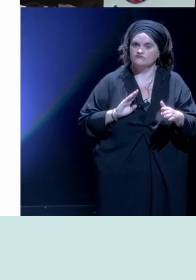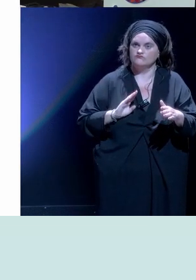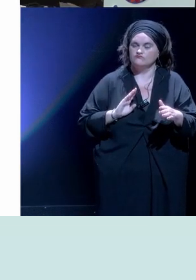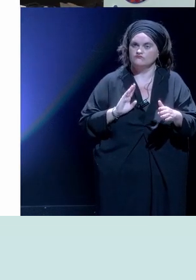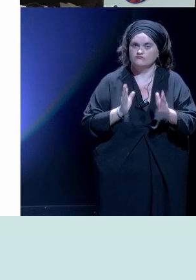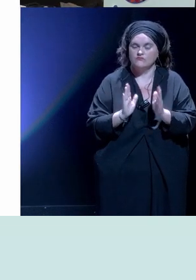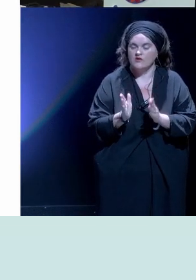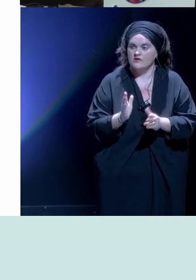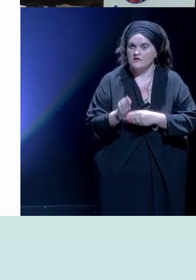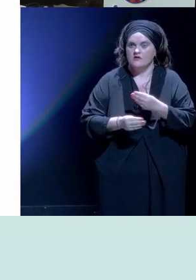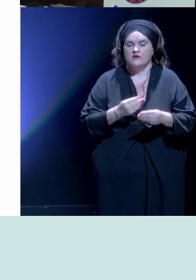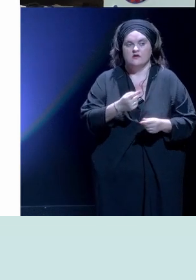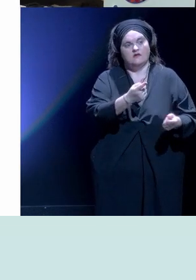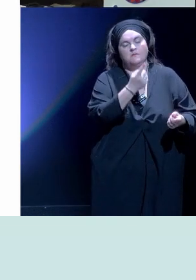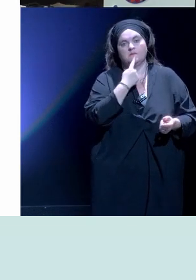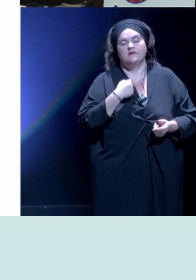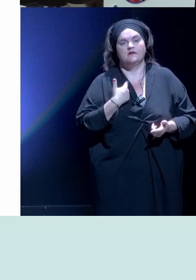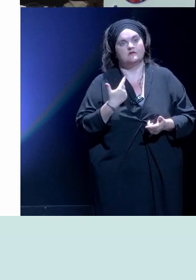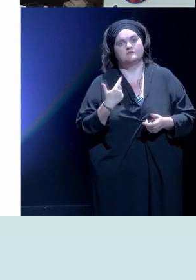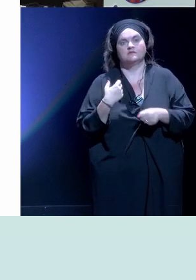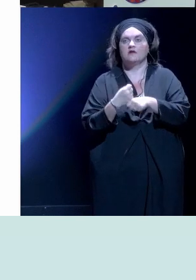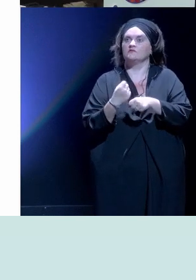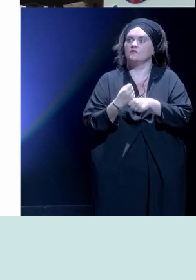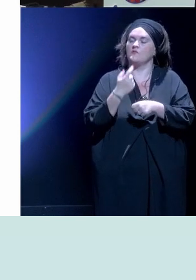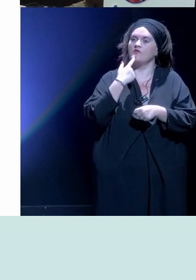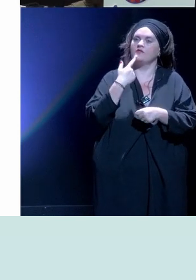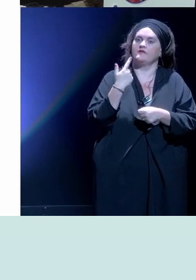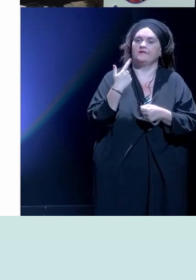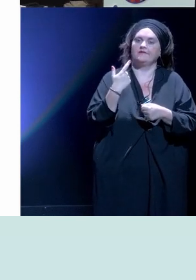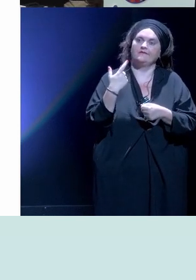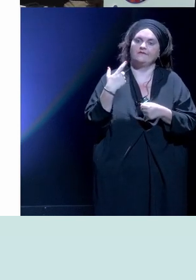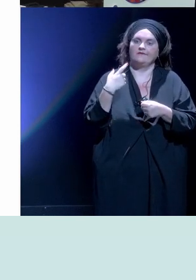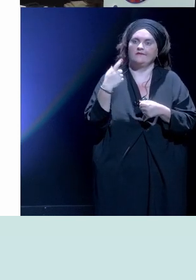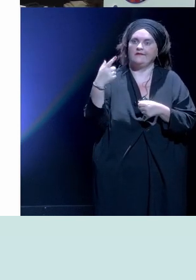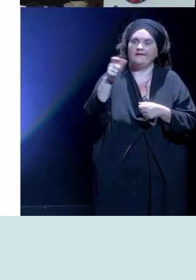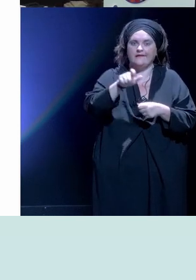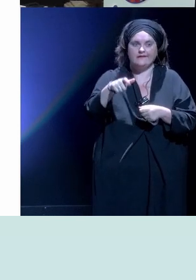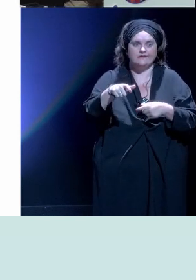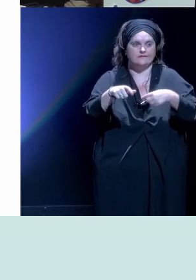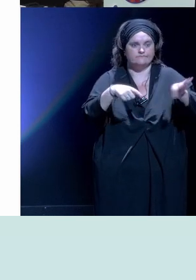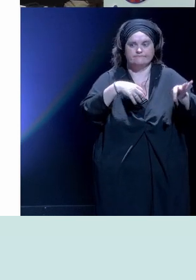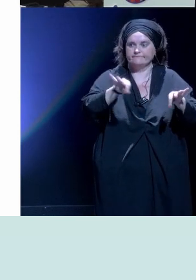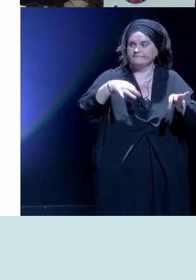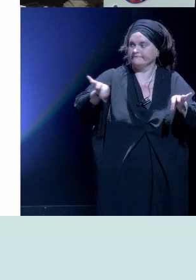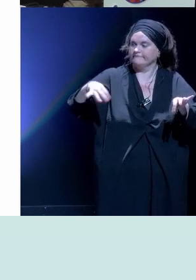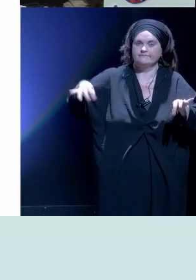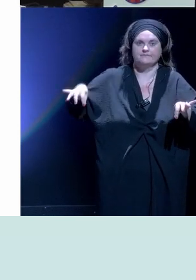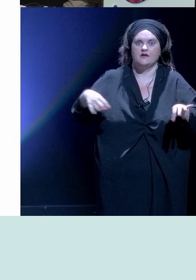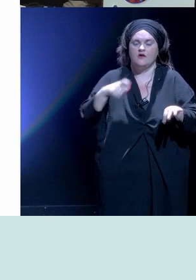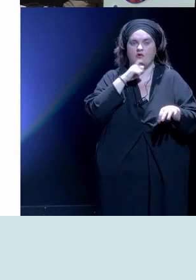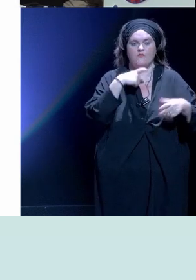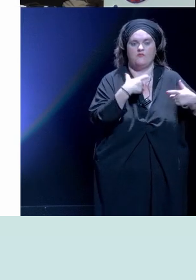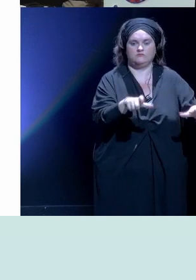trabajo consiste en encasillar a las personas, en definitiva, ¿no? Indicando que su trabajo